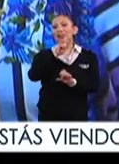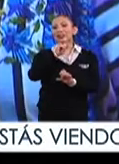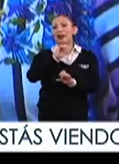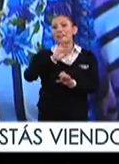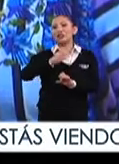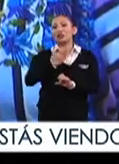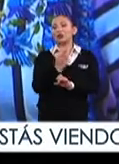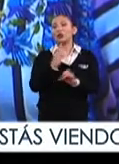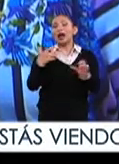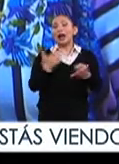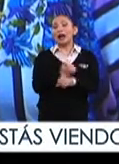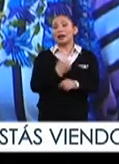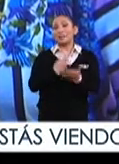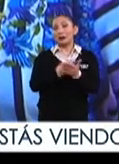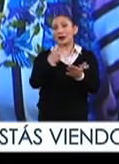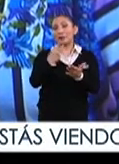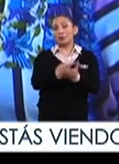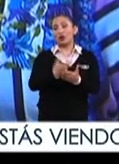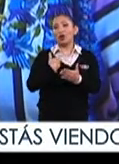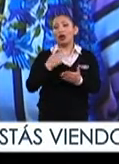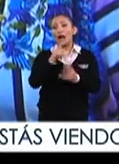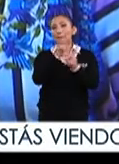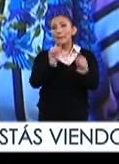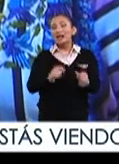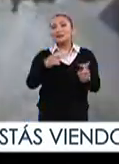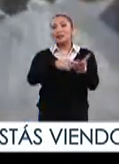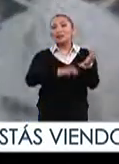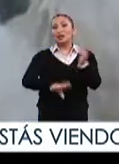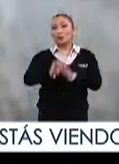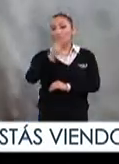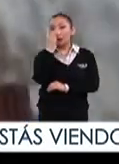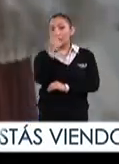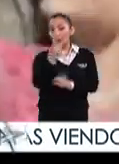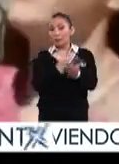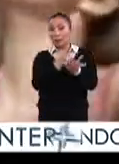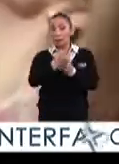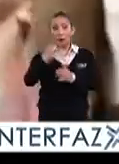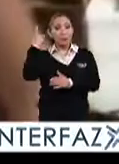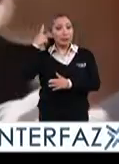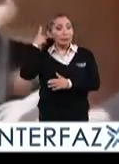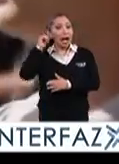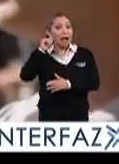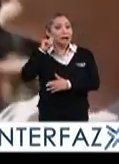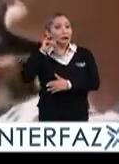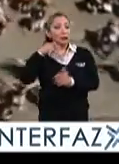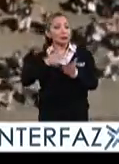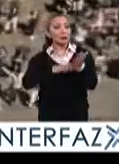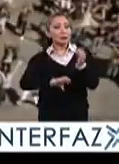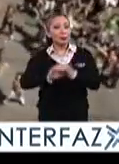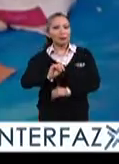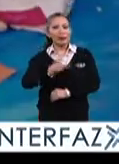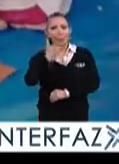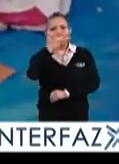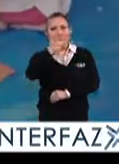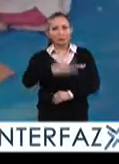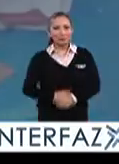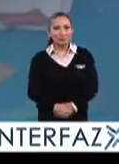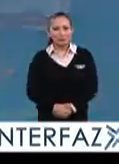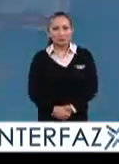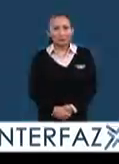Menchú, ganadora del Premio Nobel de la Paz 1992 y Premio Príncipe de Asturias